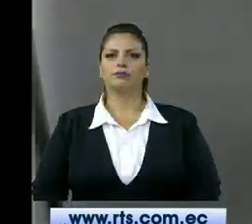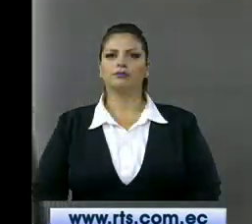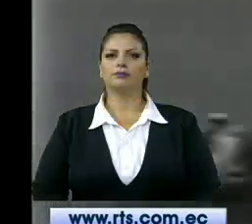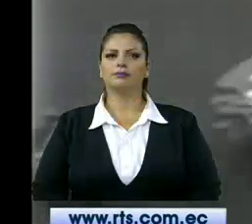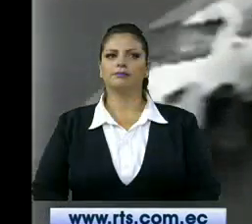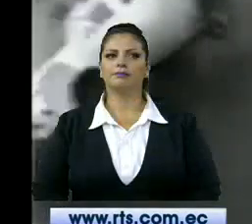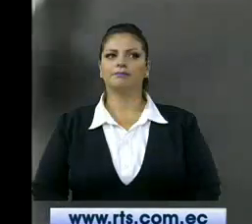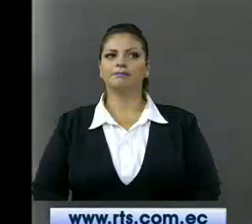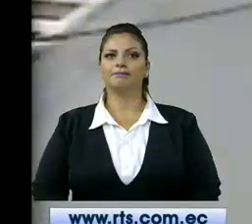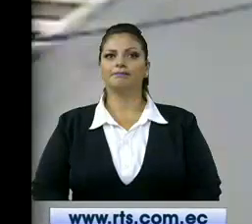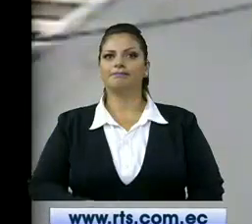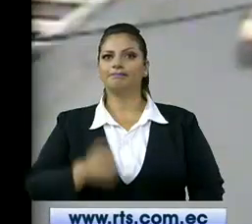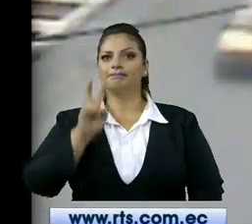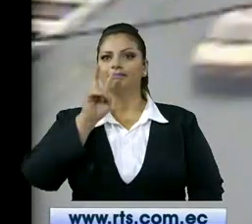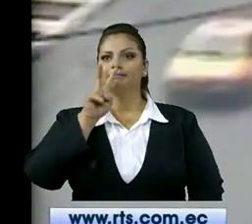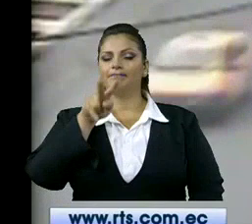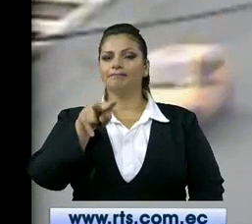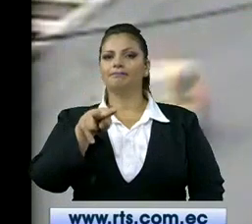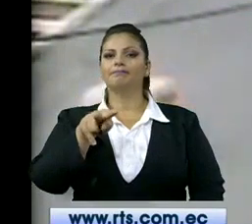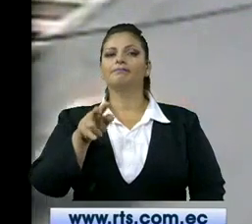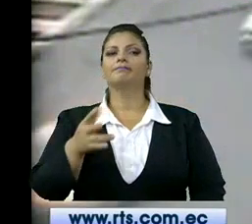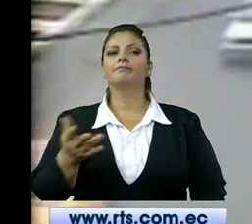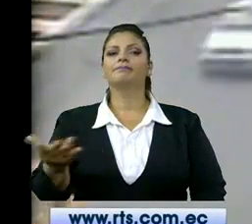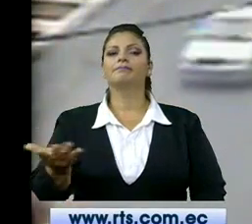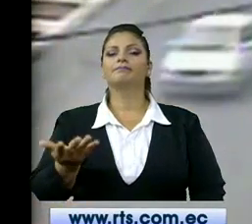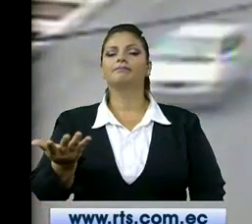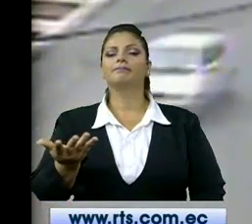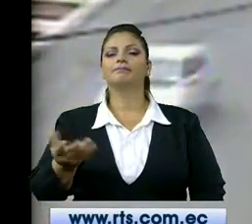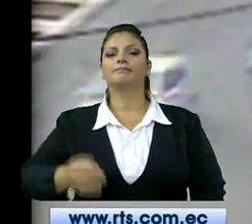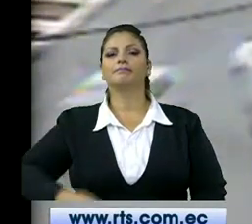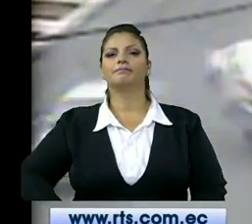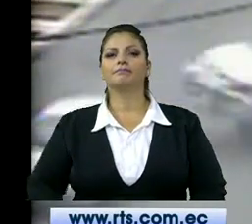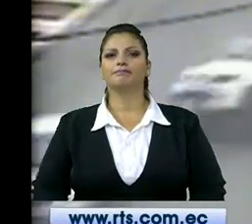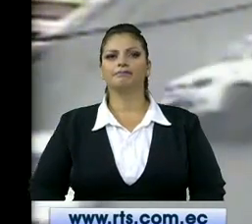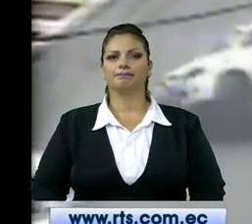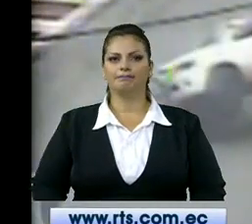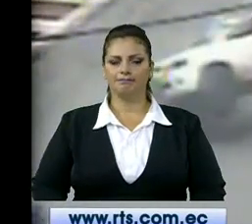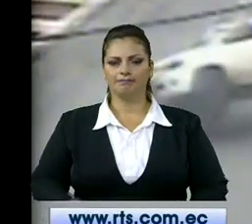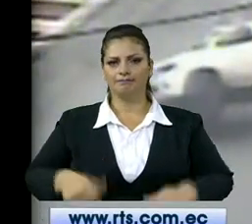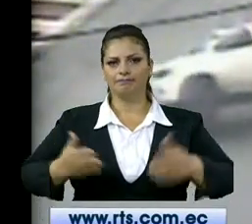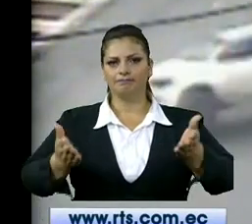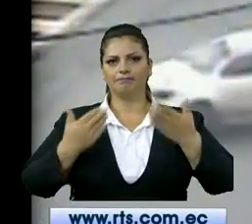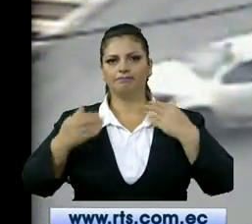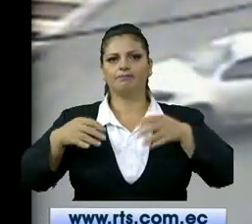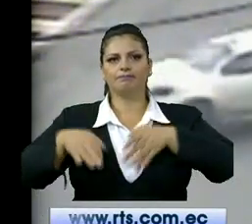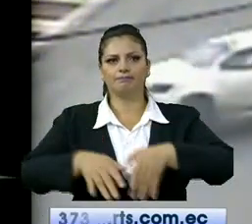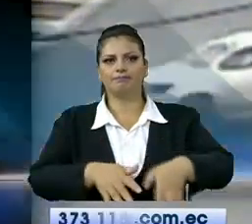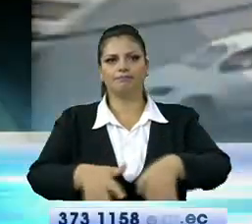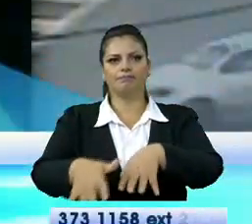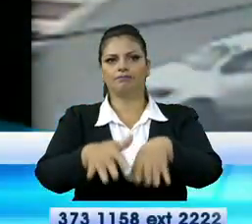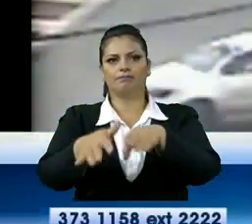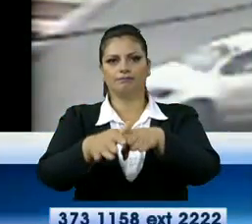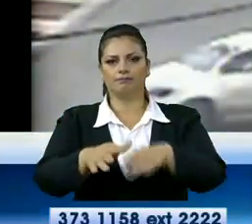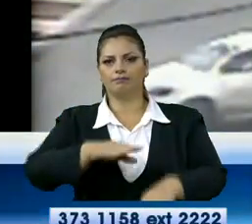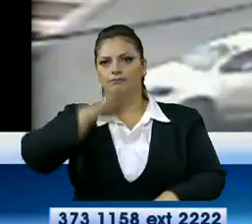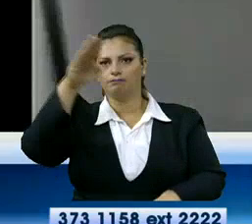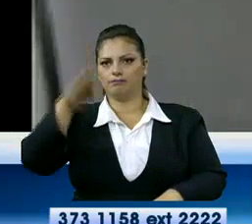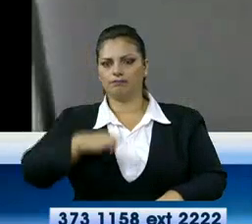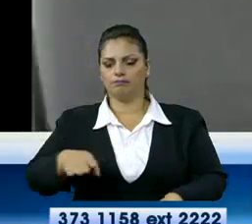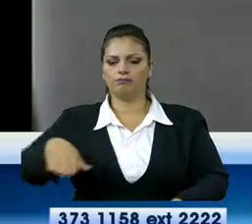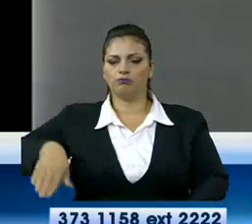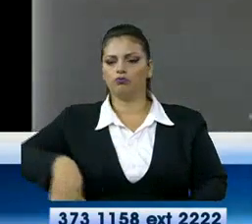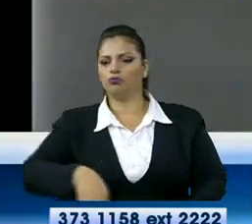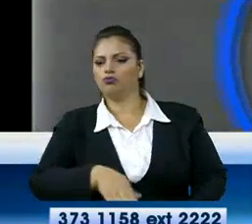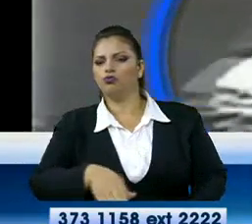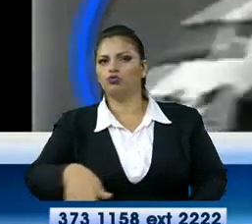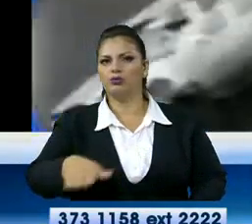El accidente de tránsito se registró en el distribuidor de tráfico de la avenida Francisco de Orellana. Una camioneta que viaja en sentido hacia el